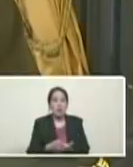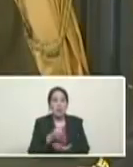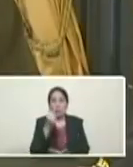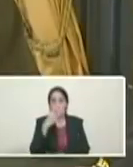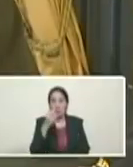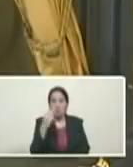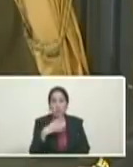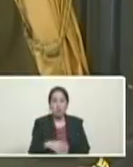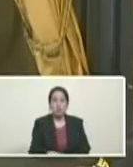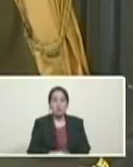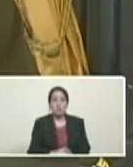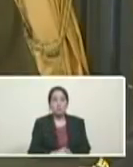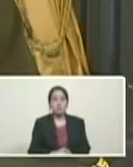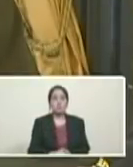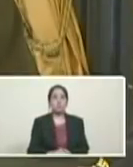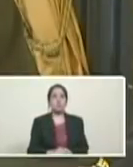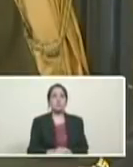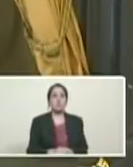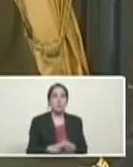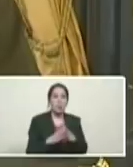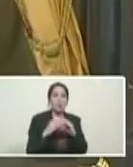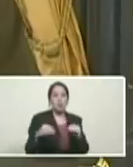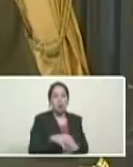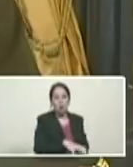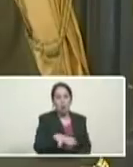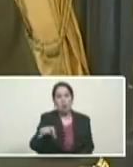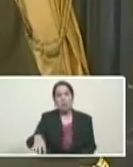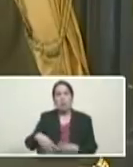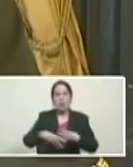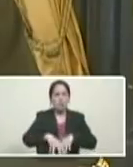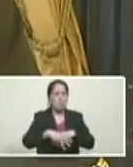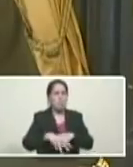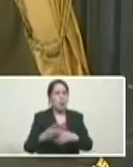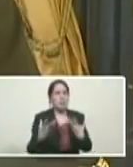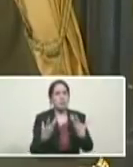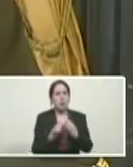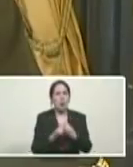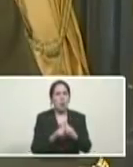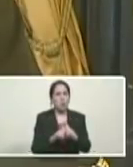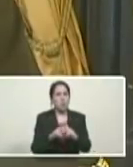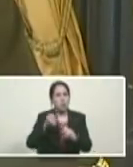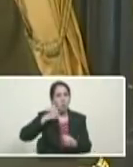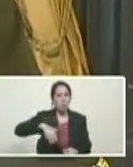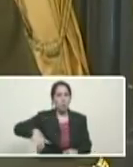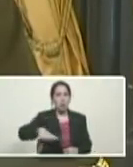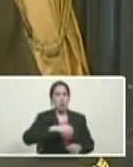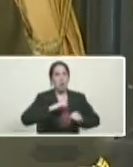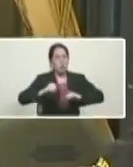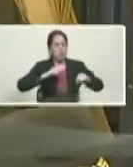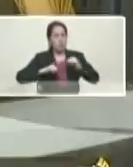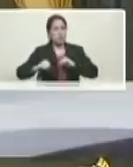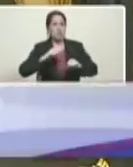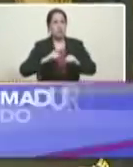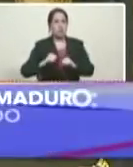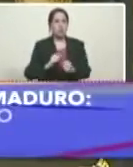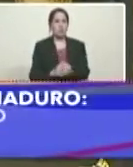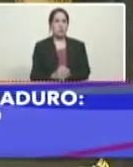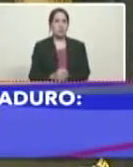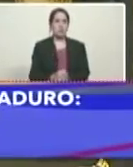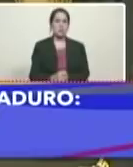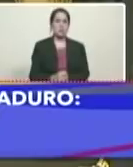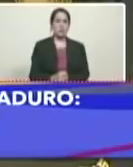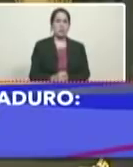grandes marchas del pueblo en todos los estados del país vamos continuar el pueblo movilizado movilización popular